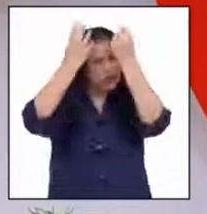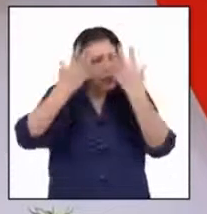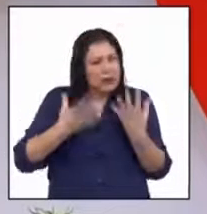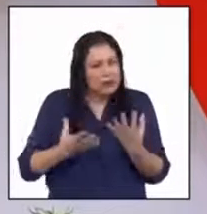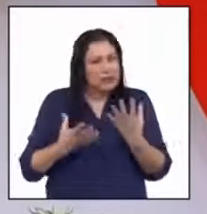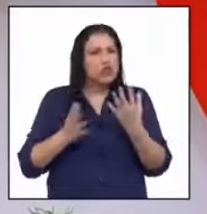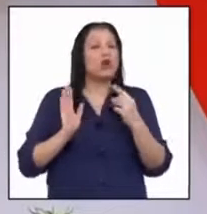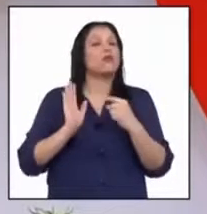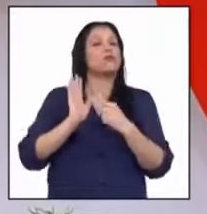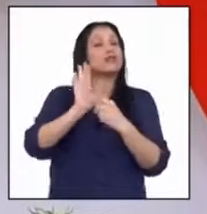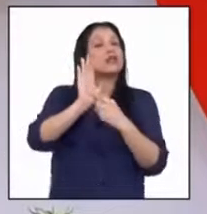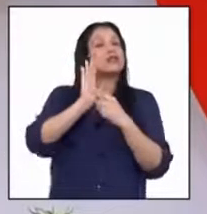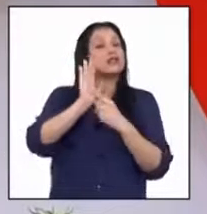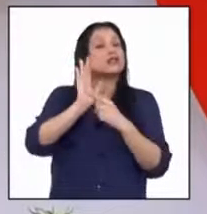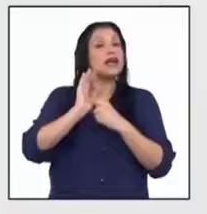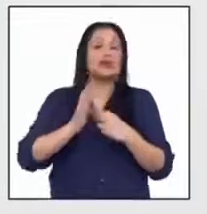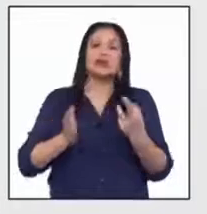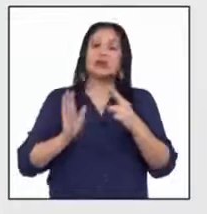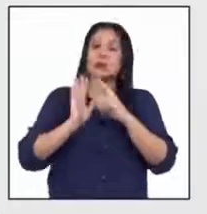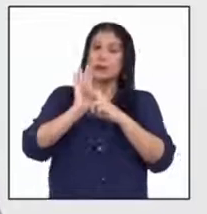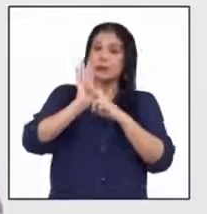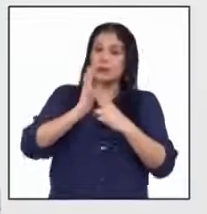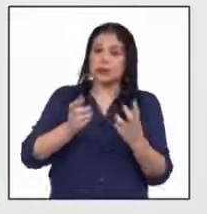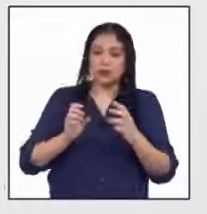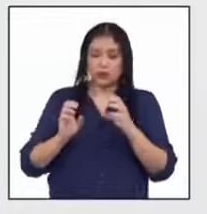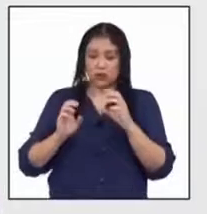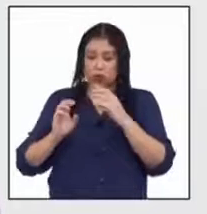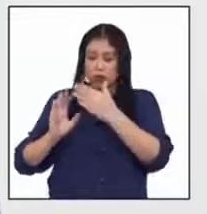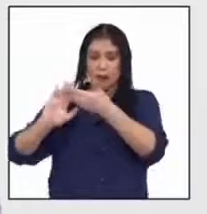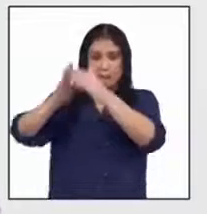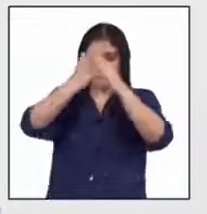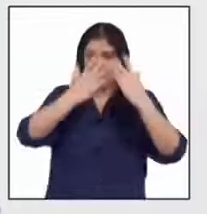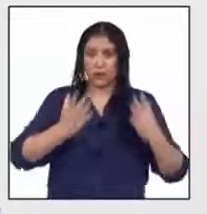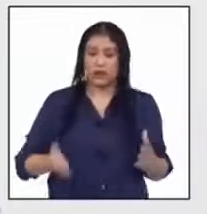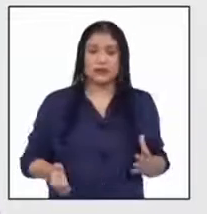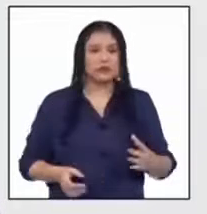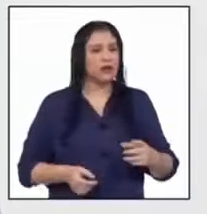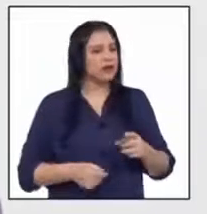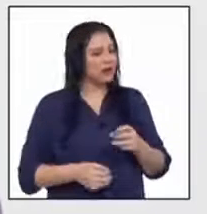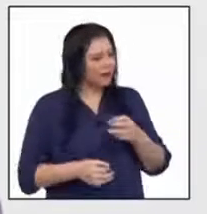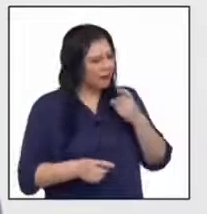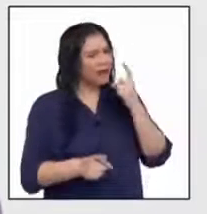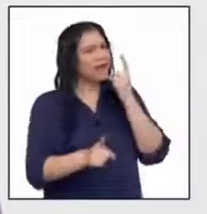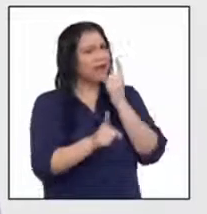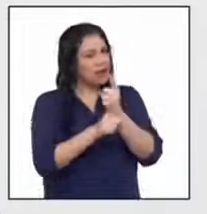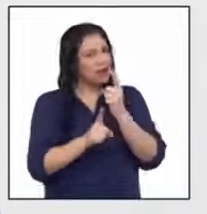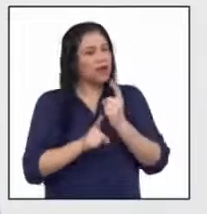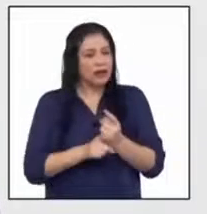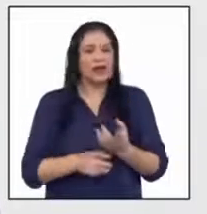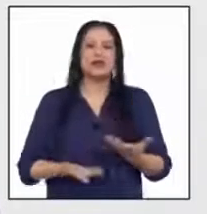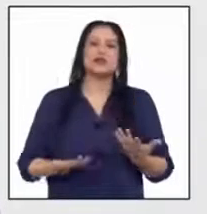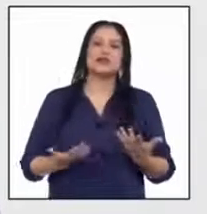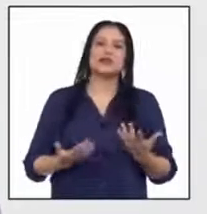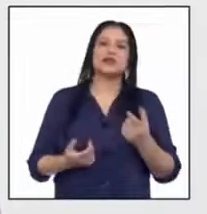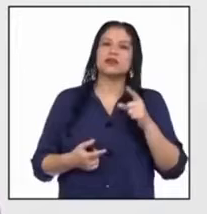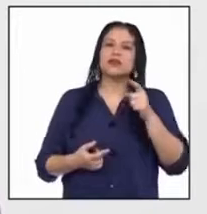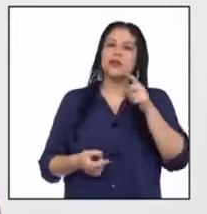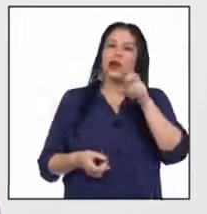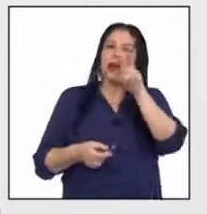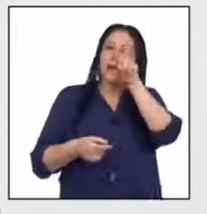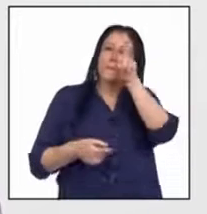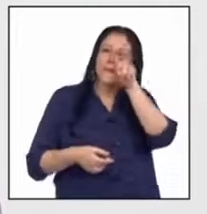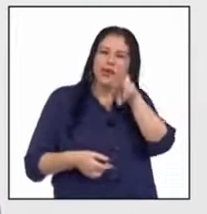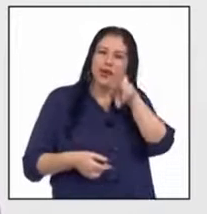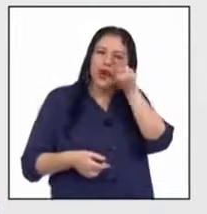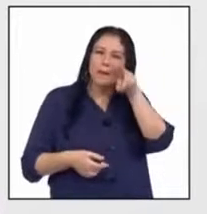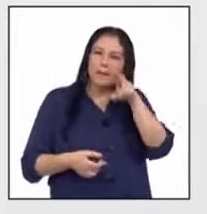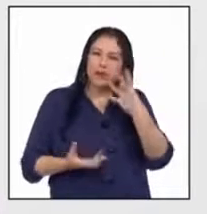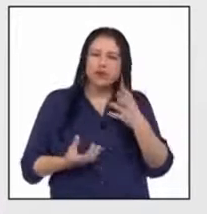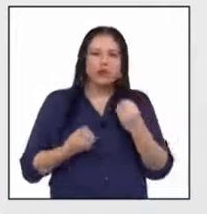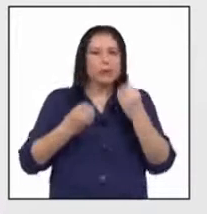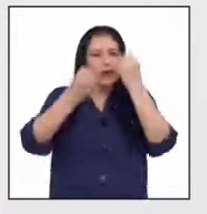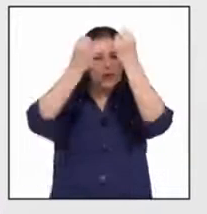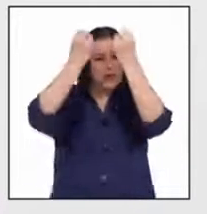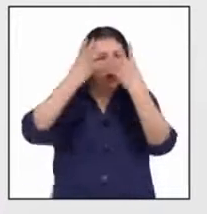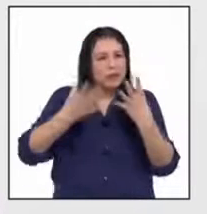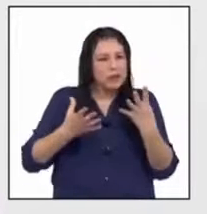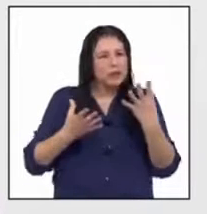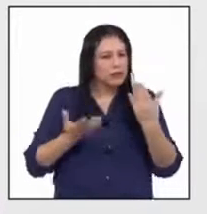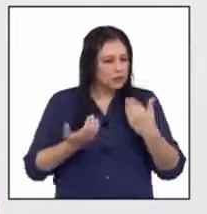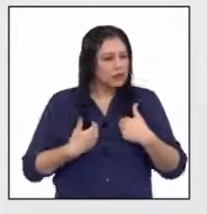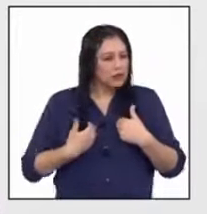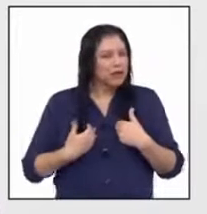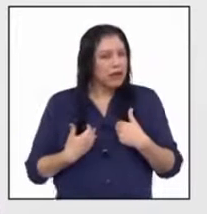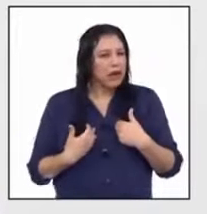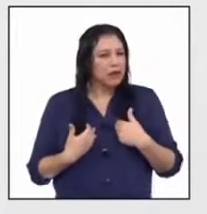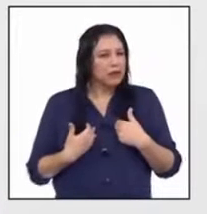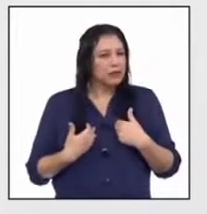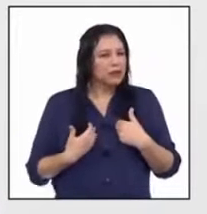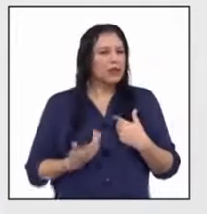muestras representativas de una población. Efectivamente, Junior. Entonces, si observamos los datos obtenidos para esta